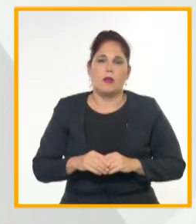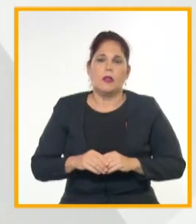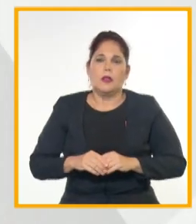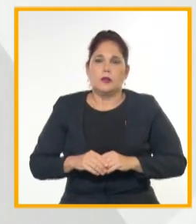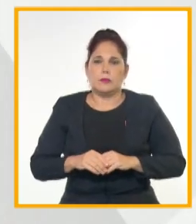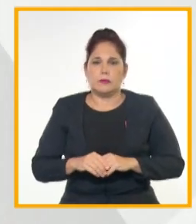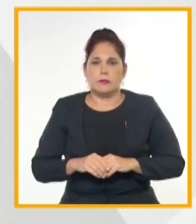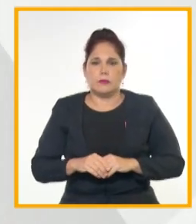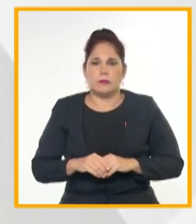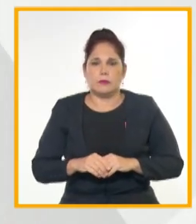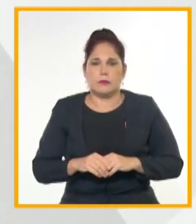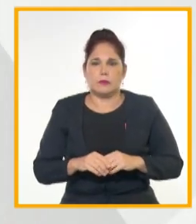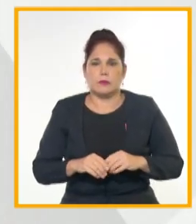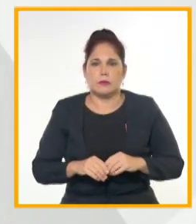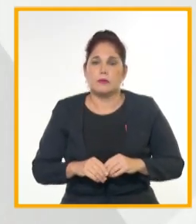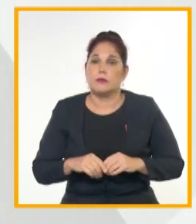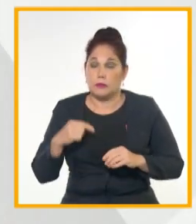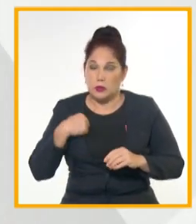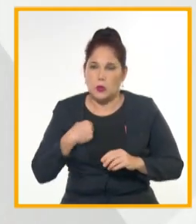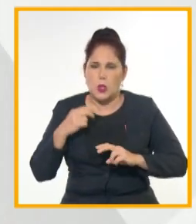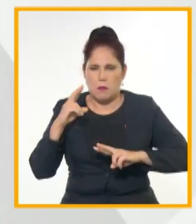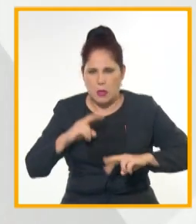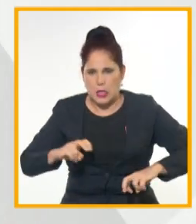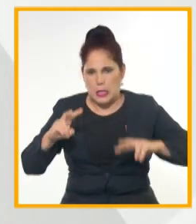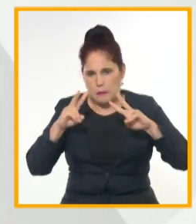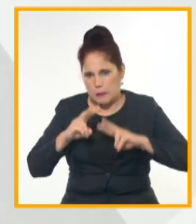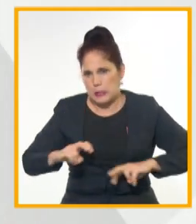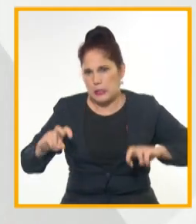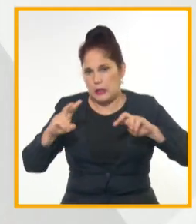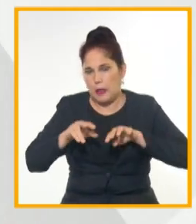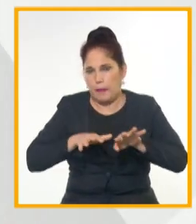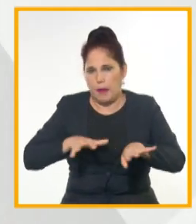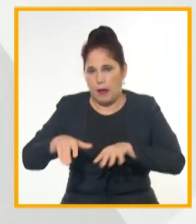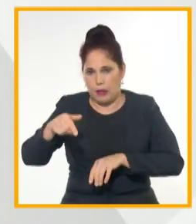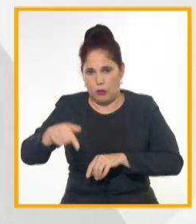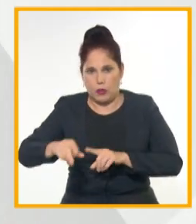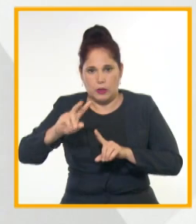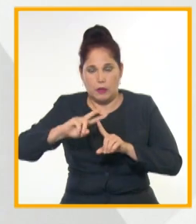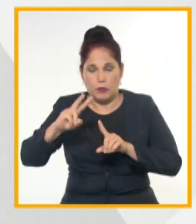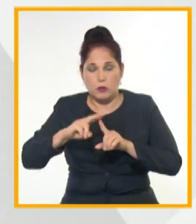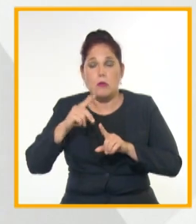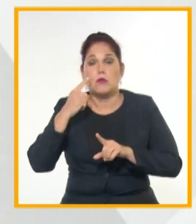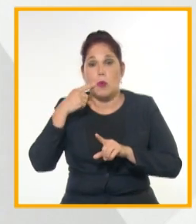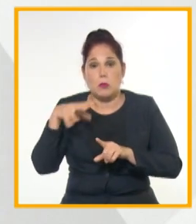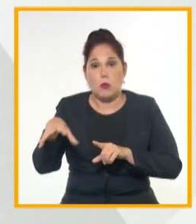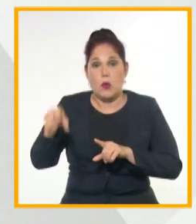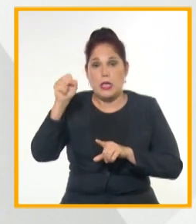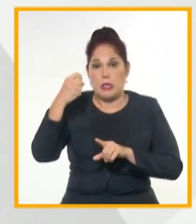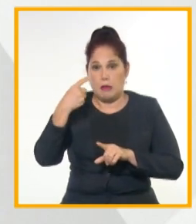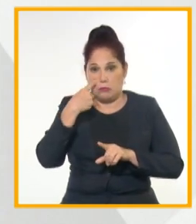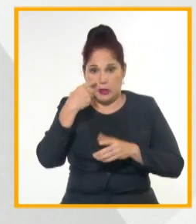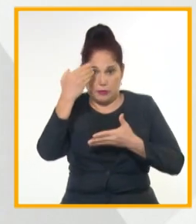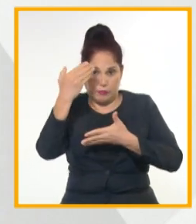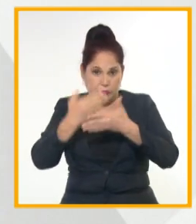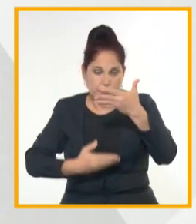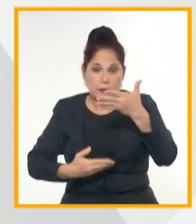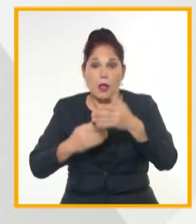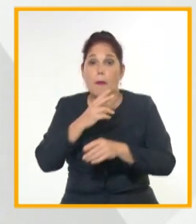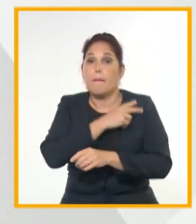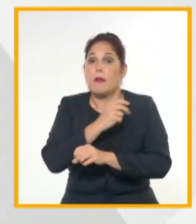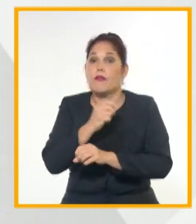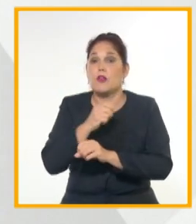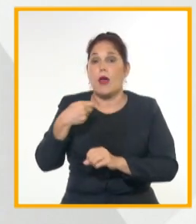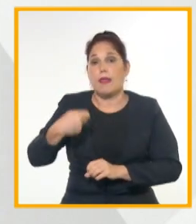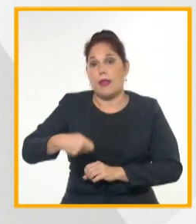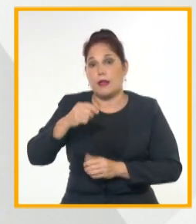¿Y qué encontré yo buscando ayer y preparando esto para ustedes? Bueno, encontré esto, que Derek Mueller, un profesor de Derecho